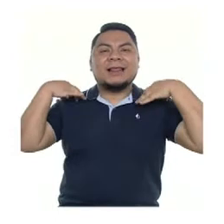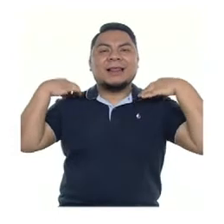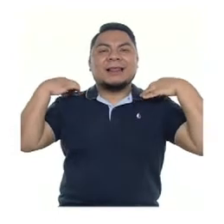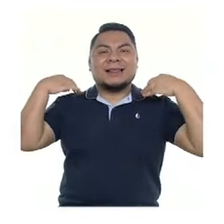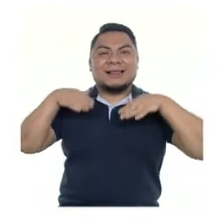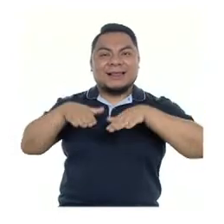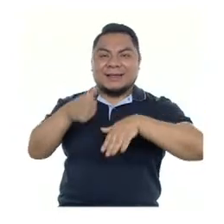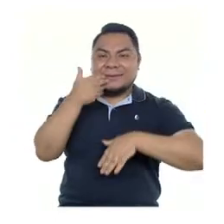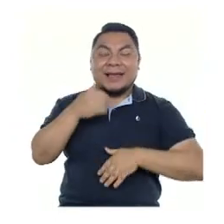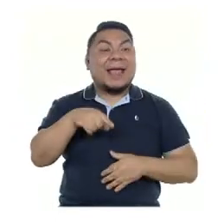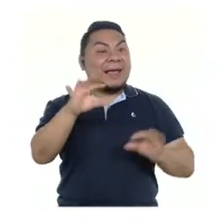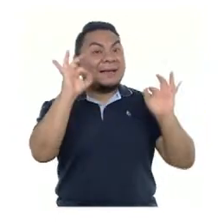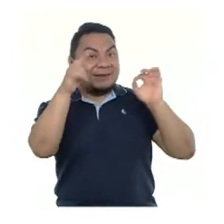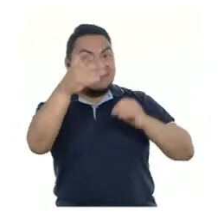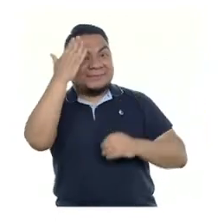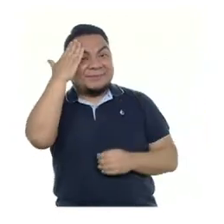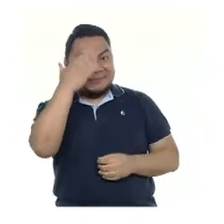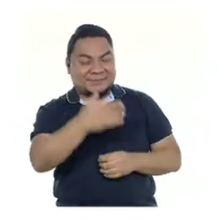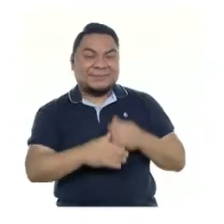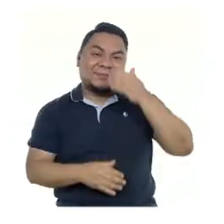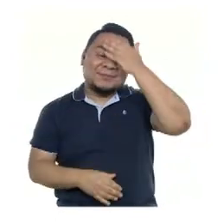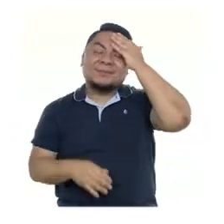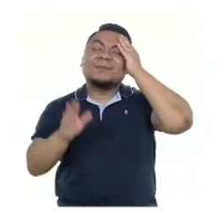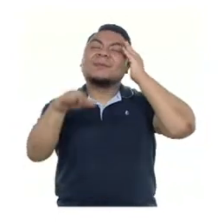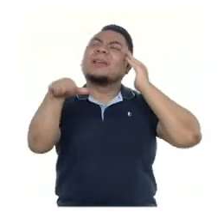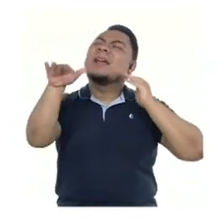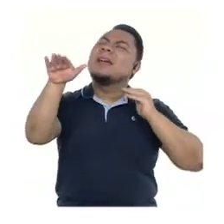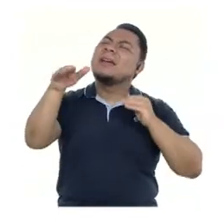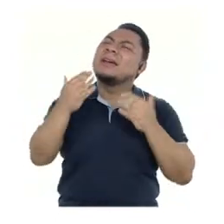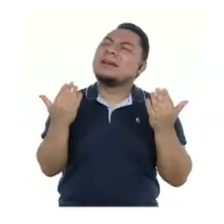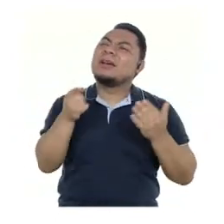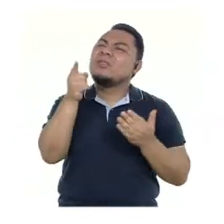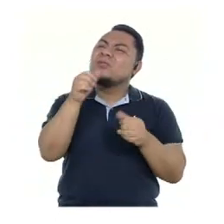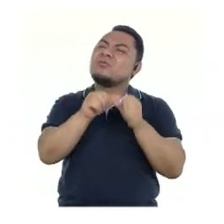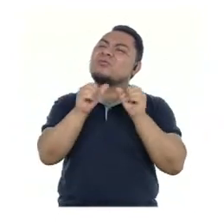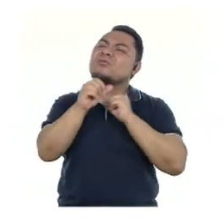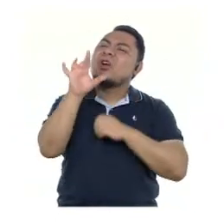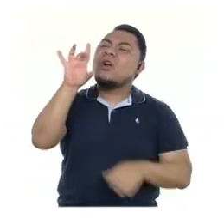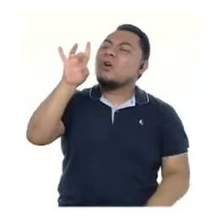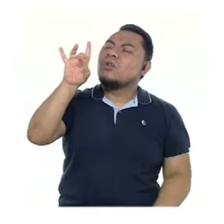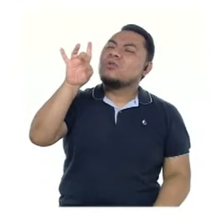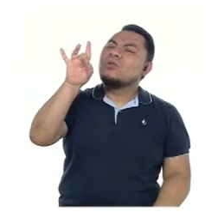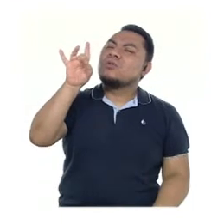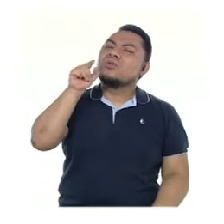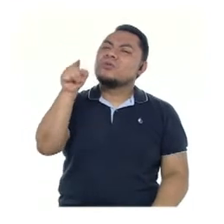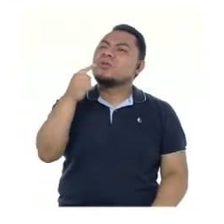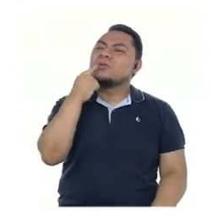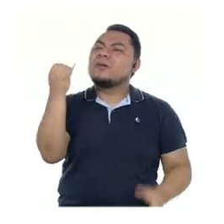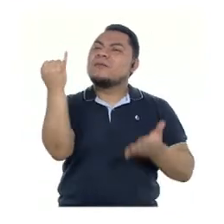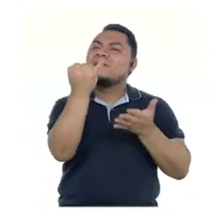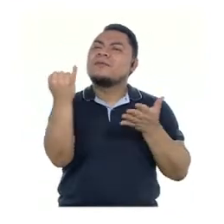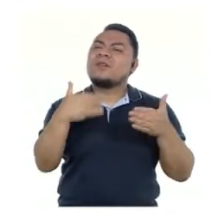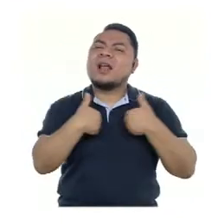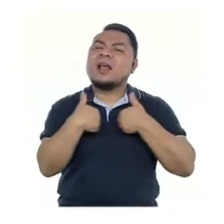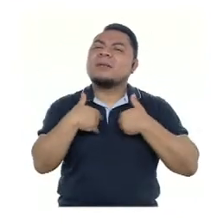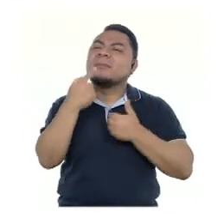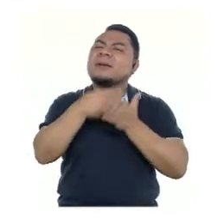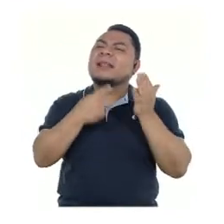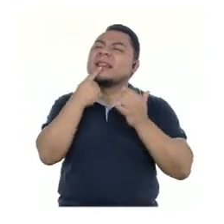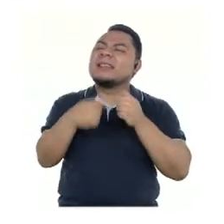¡Excelente! ¡Los felicito! ¡Fátima! ¿Y dónde está el número 8 y las figuras de animales? ¿Qué